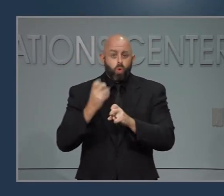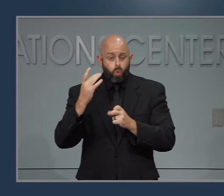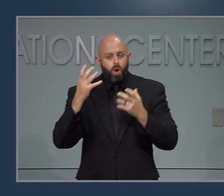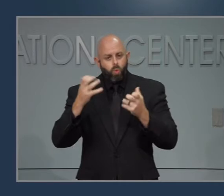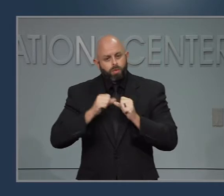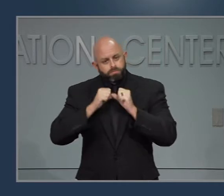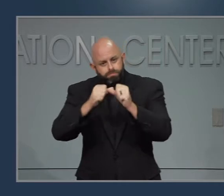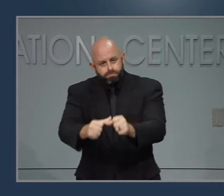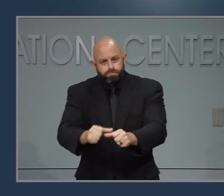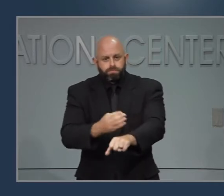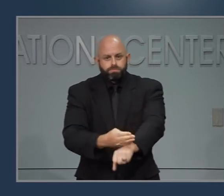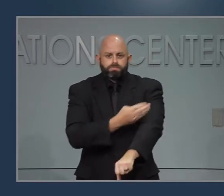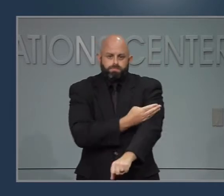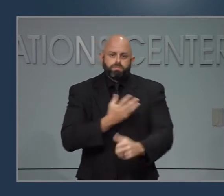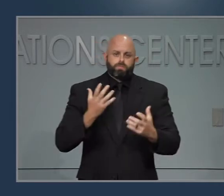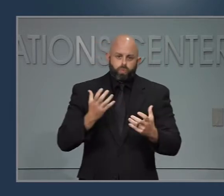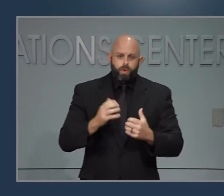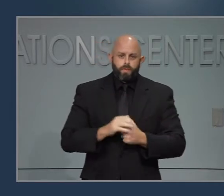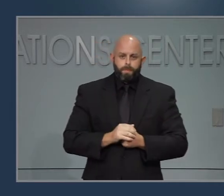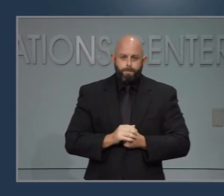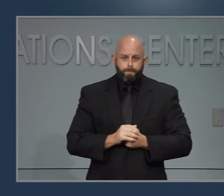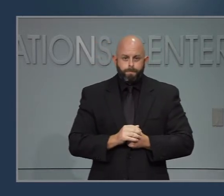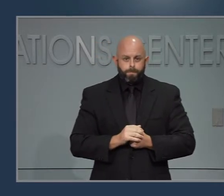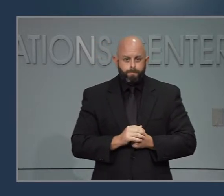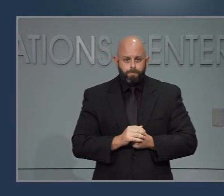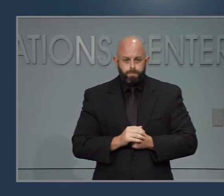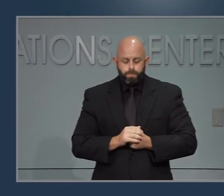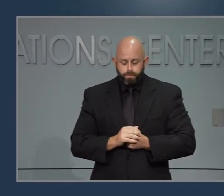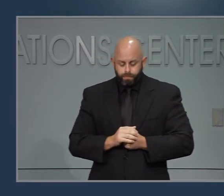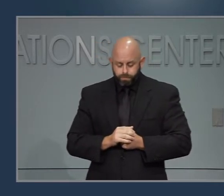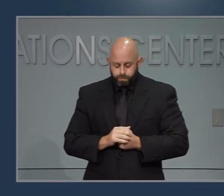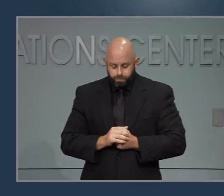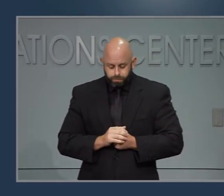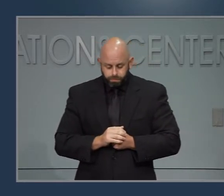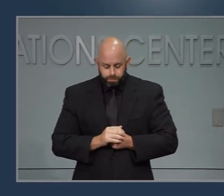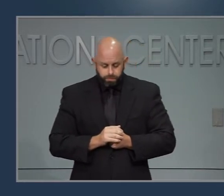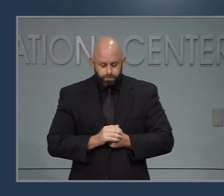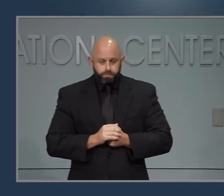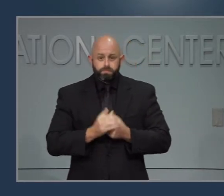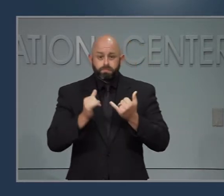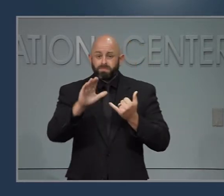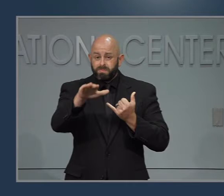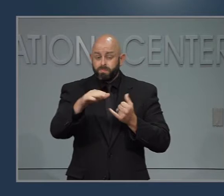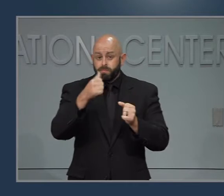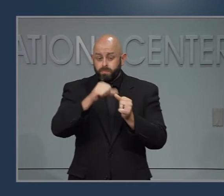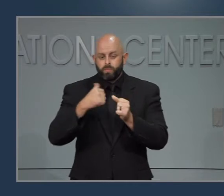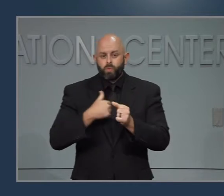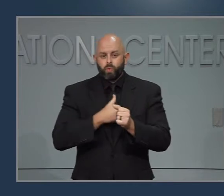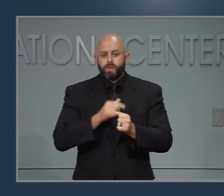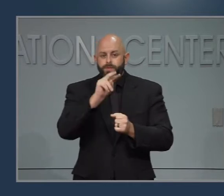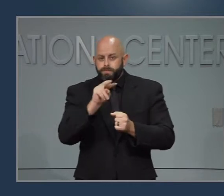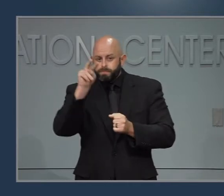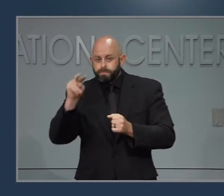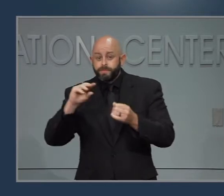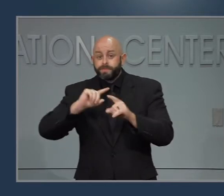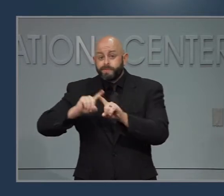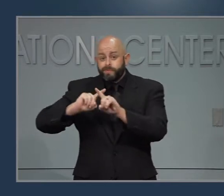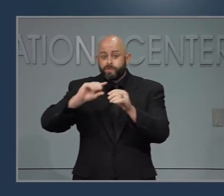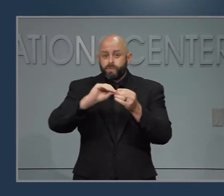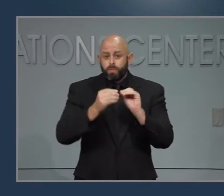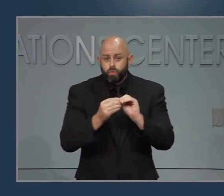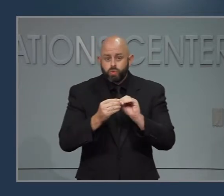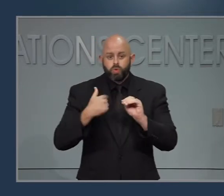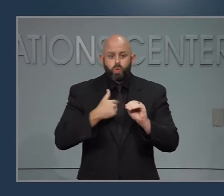progreso. Ahora, como recordatorio, nosotros vemos una combinación de tendencias de métricas. Vemos casos